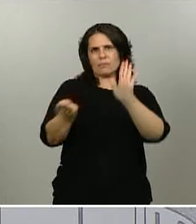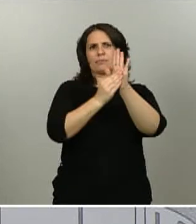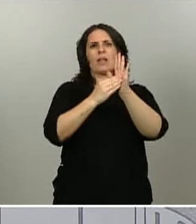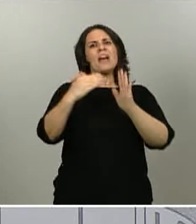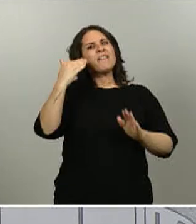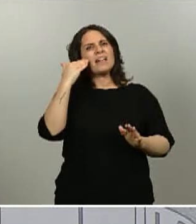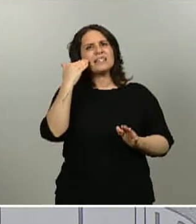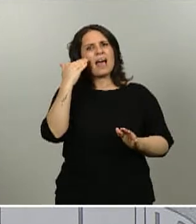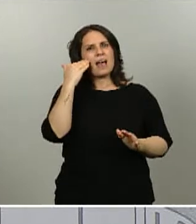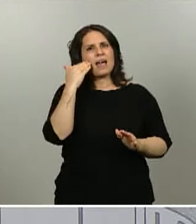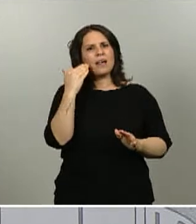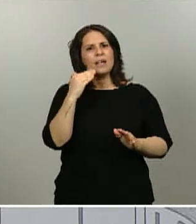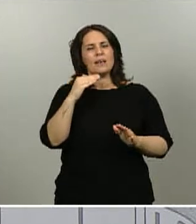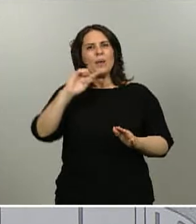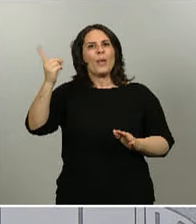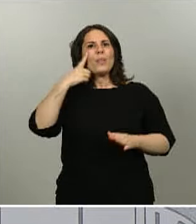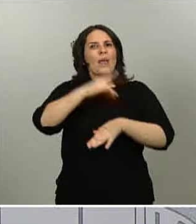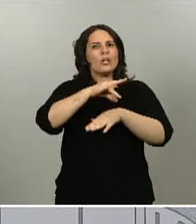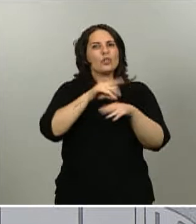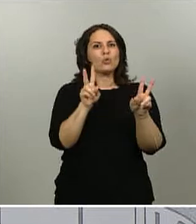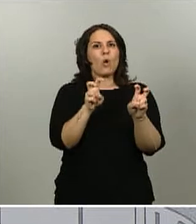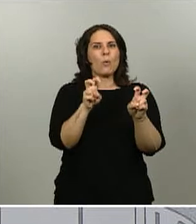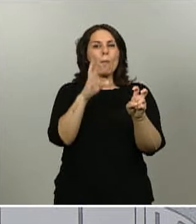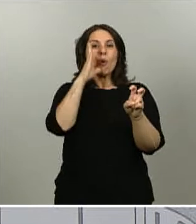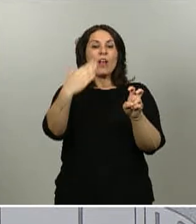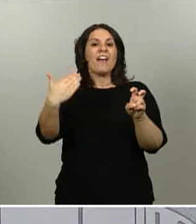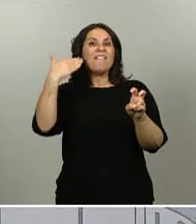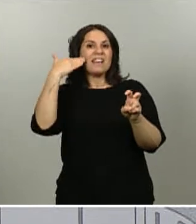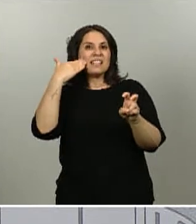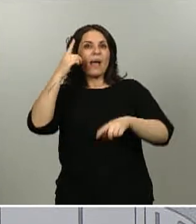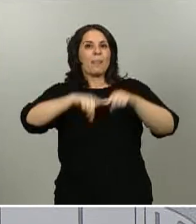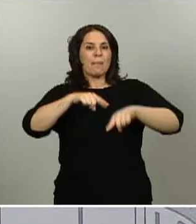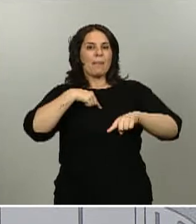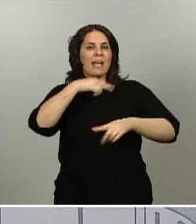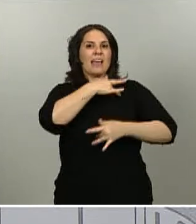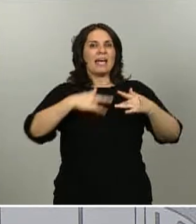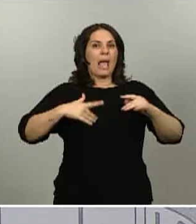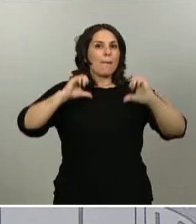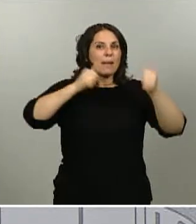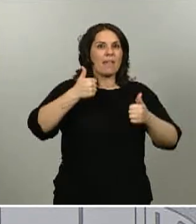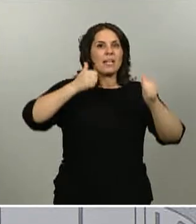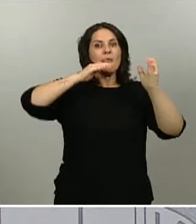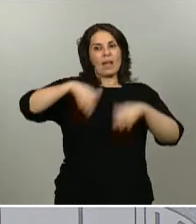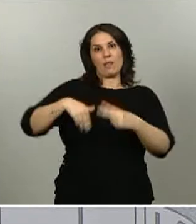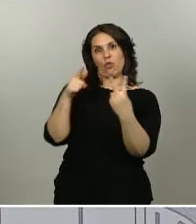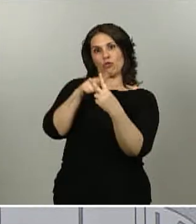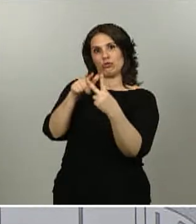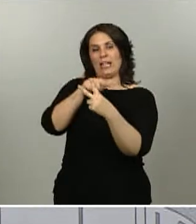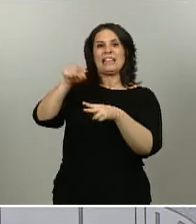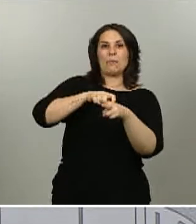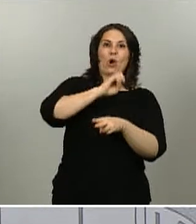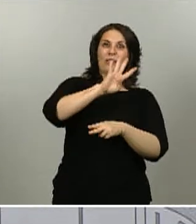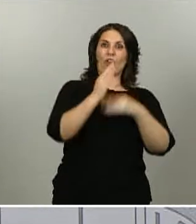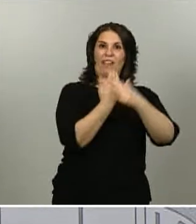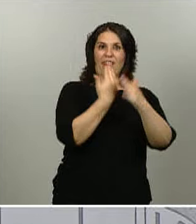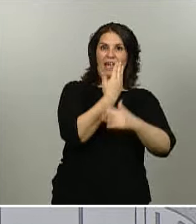nuevos diagnósticos por fecha de inicio de síntomas de los últimos 14 días y de los últimos 7 días. En este caso, los diagnosticados